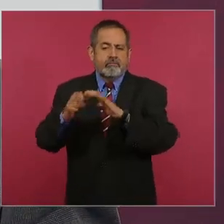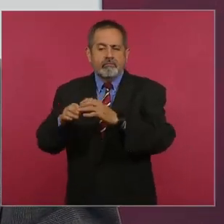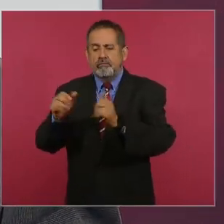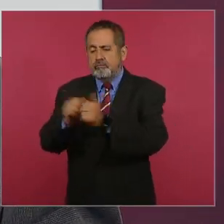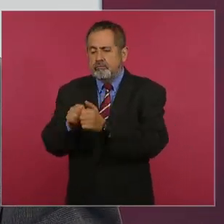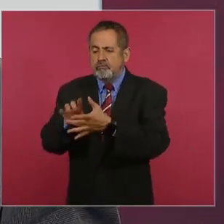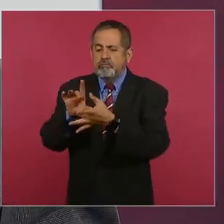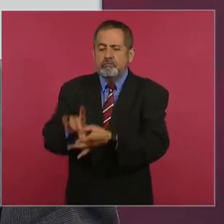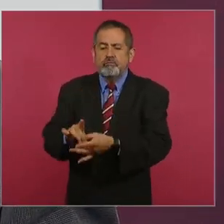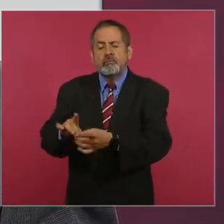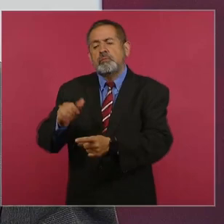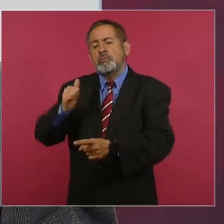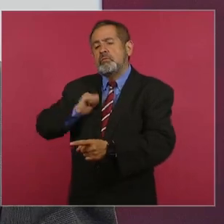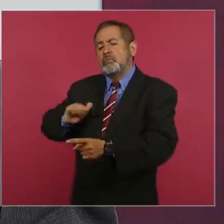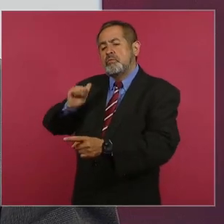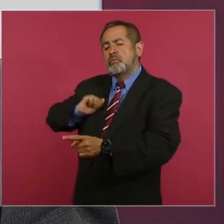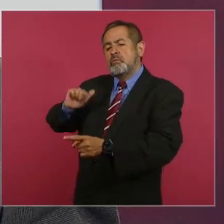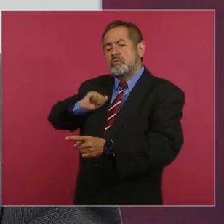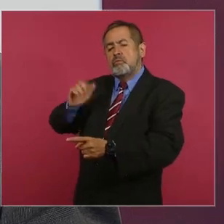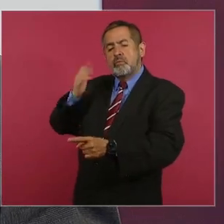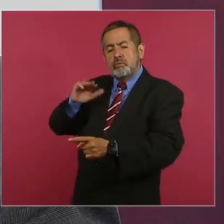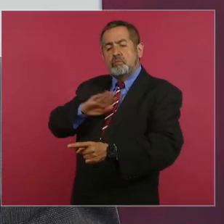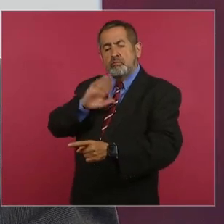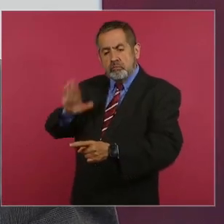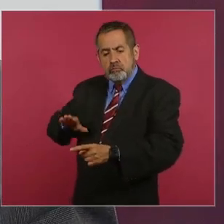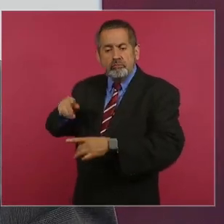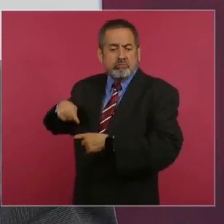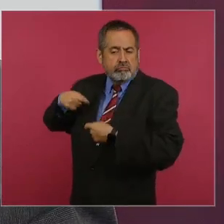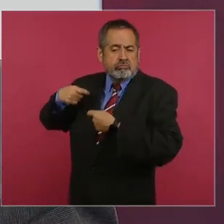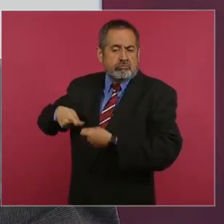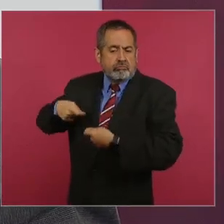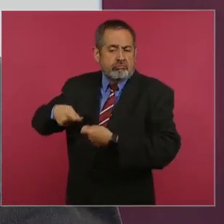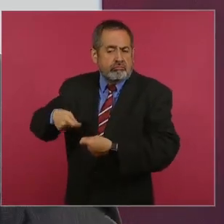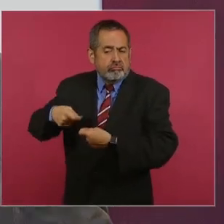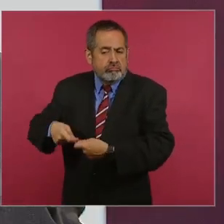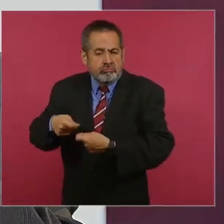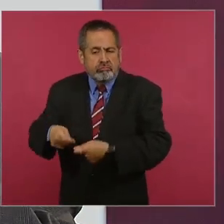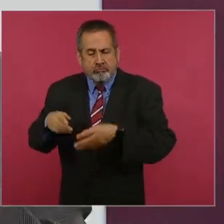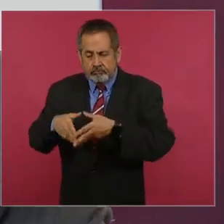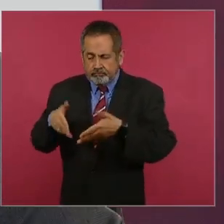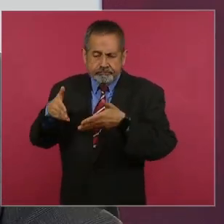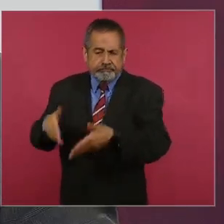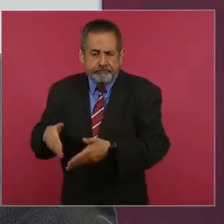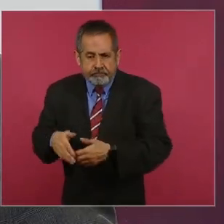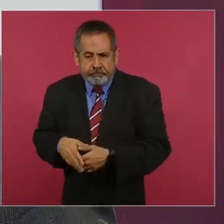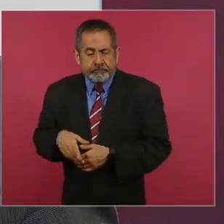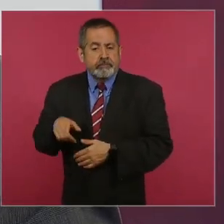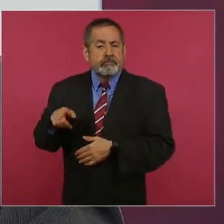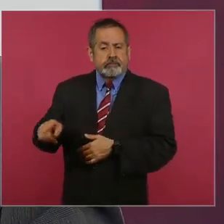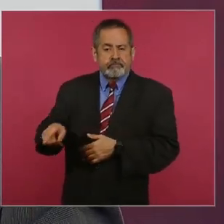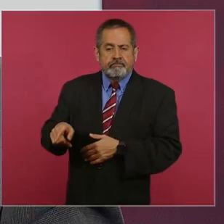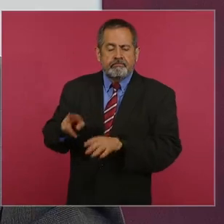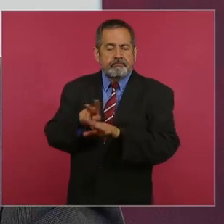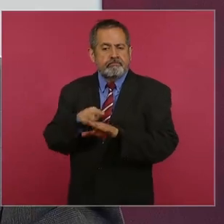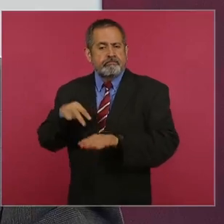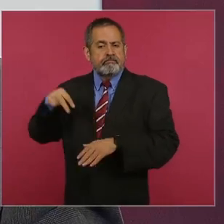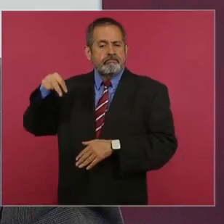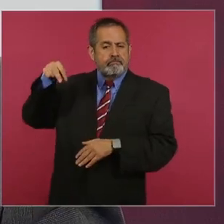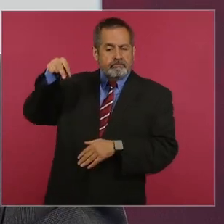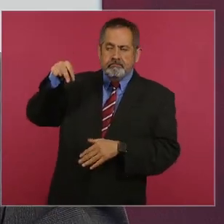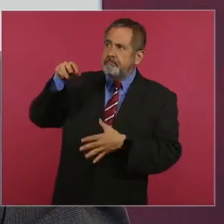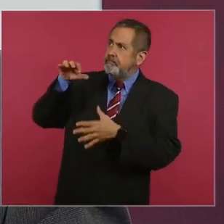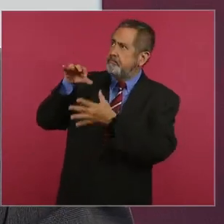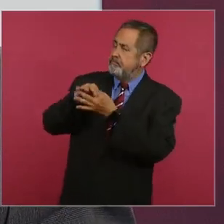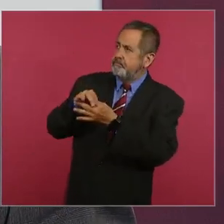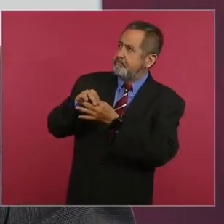ancestros, con sus difuntos, con quienes en otra dimensión de la existencia siguen formando